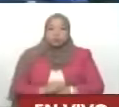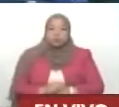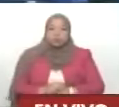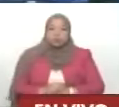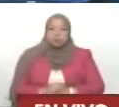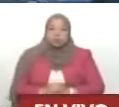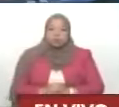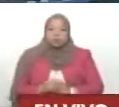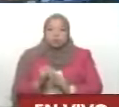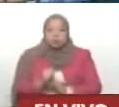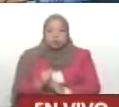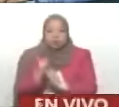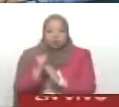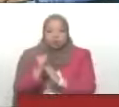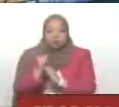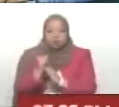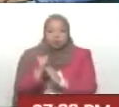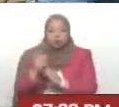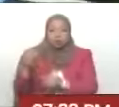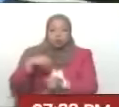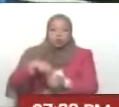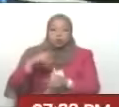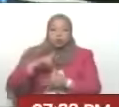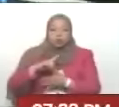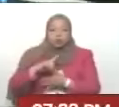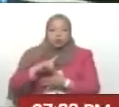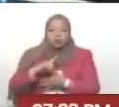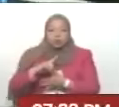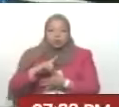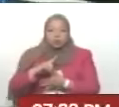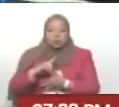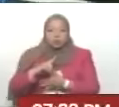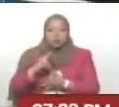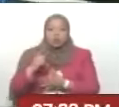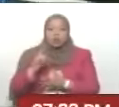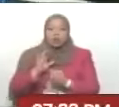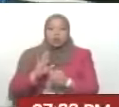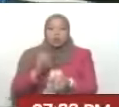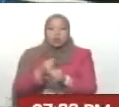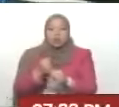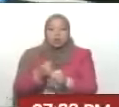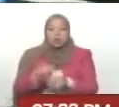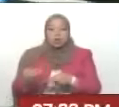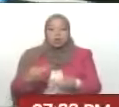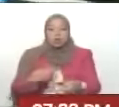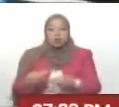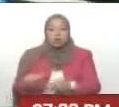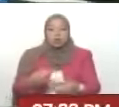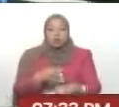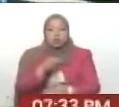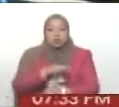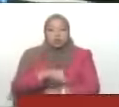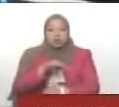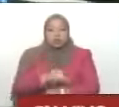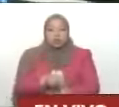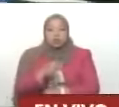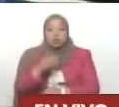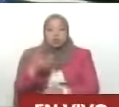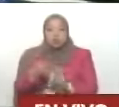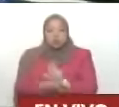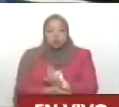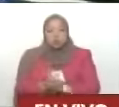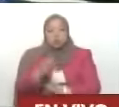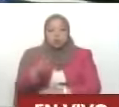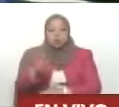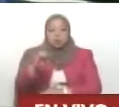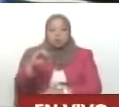su liderazgo dentro de América Latina, la posibilidad de plantear la vinculación de la CELAC como bloque hemisférico con los BRICS Plus